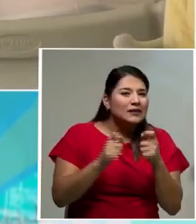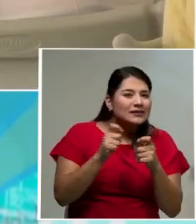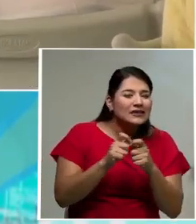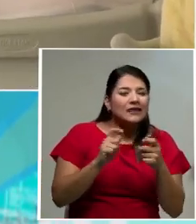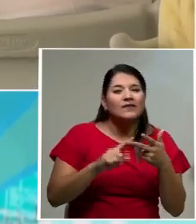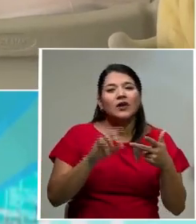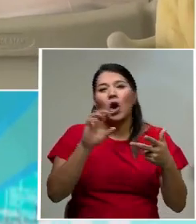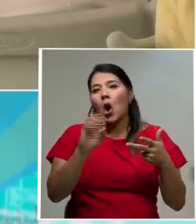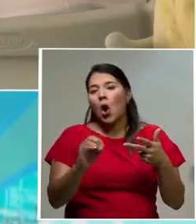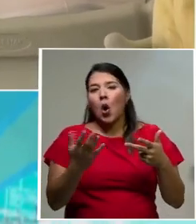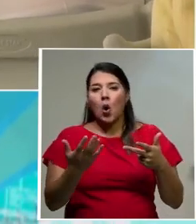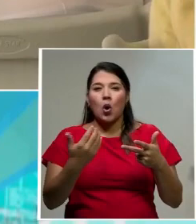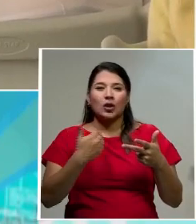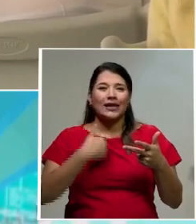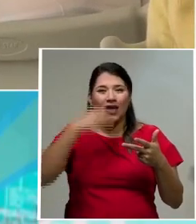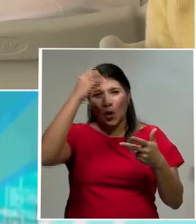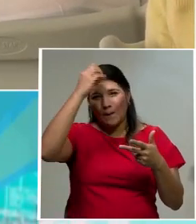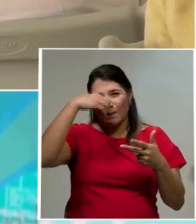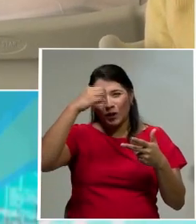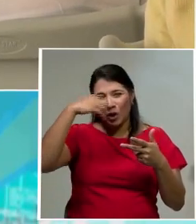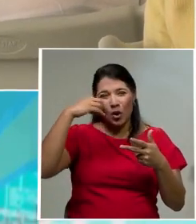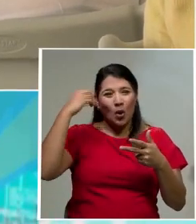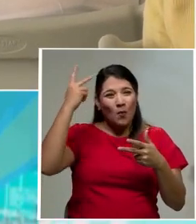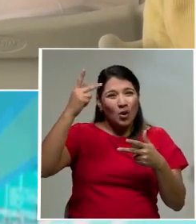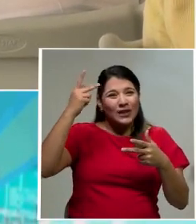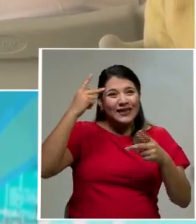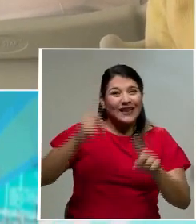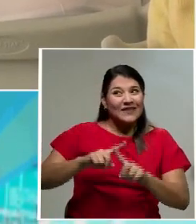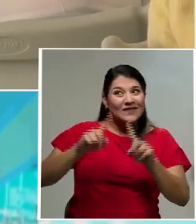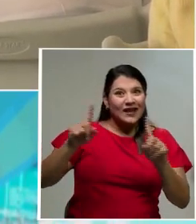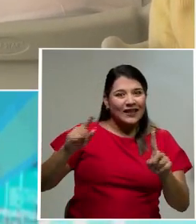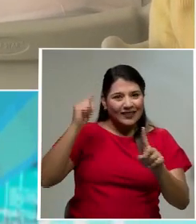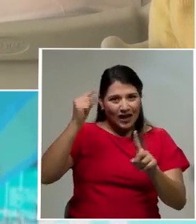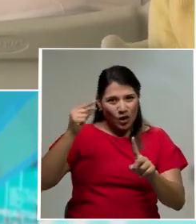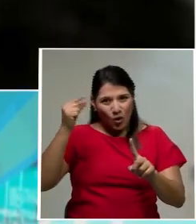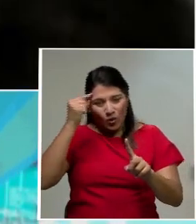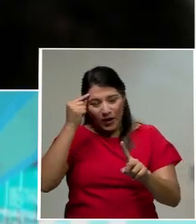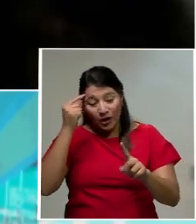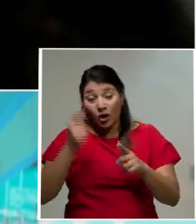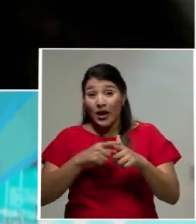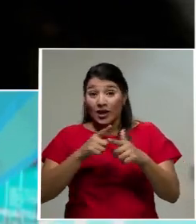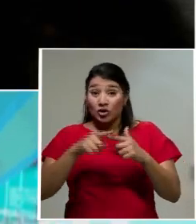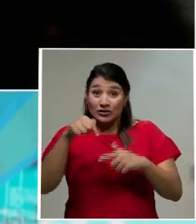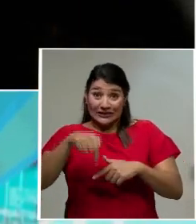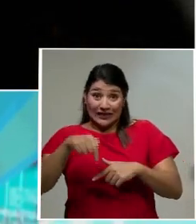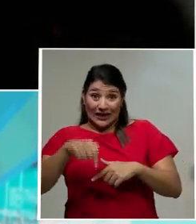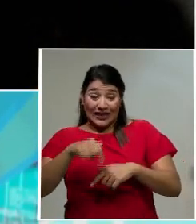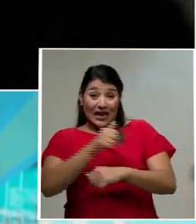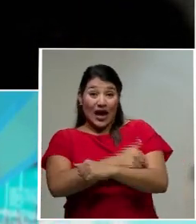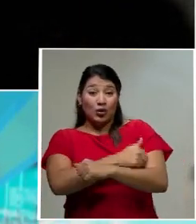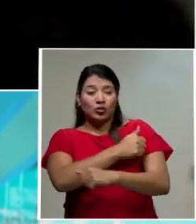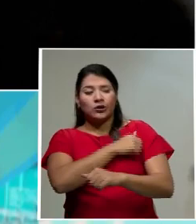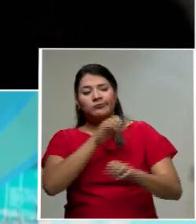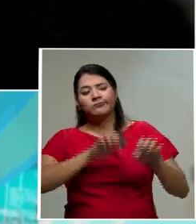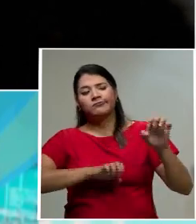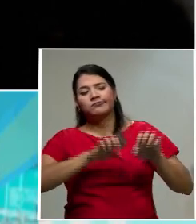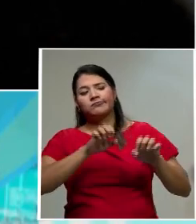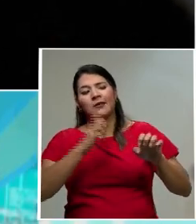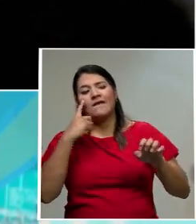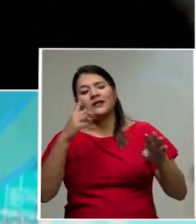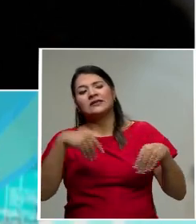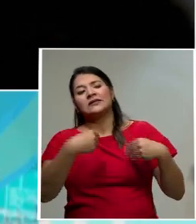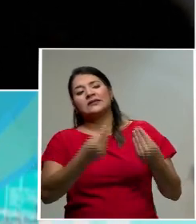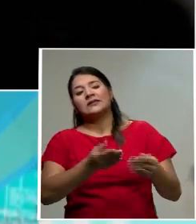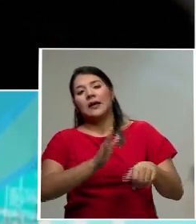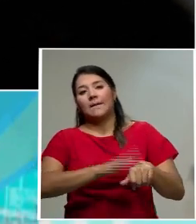opiniones políticas. En el caso de Nicaragua es que se ve y valoran ya las autoridades como corresponden la figura del